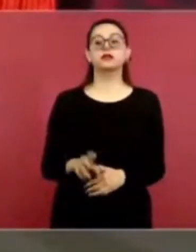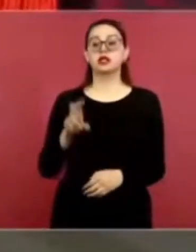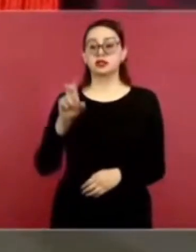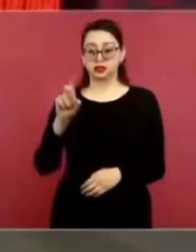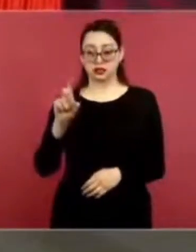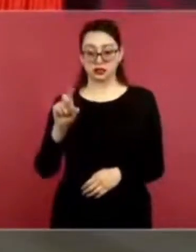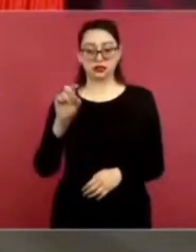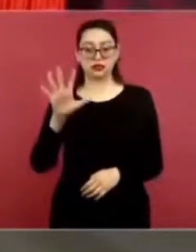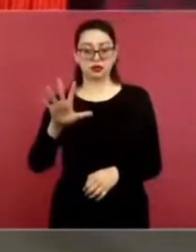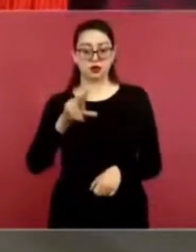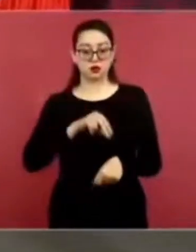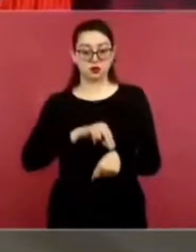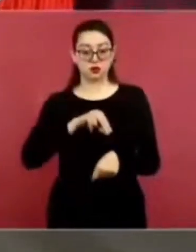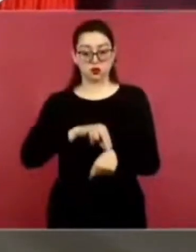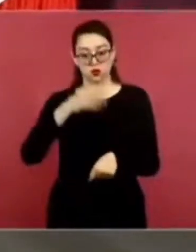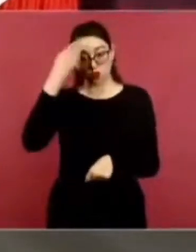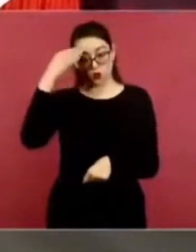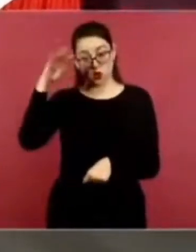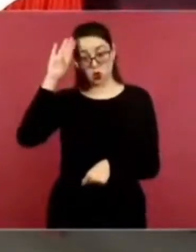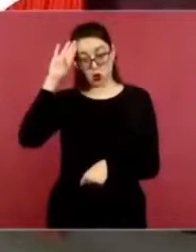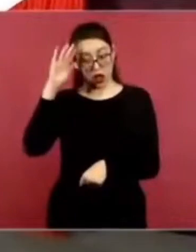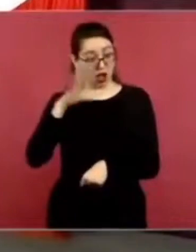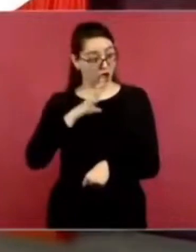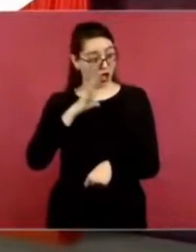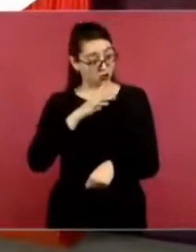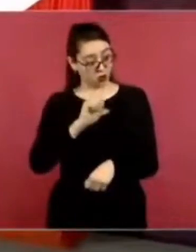cubanos. ¿Y de qué otro país?